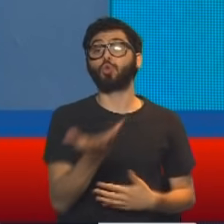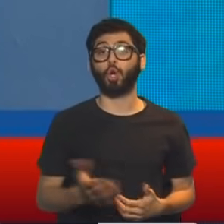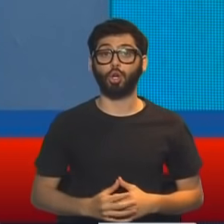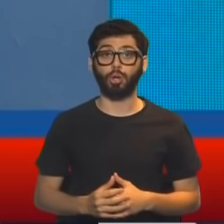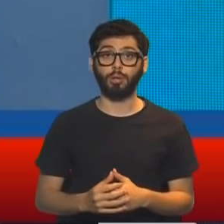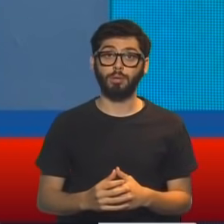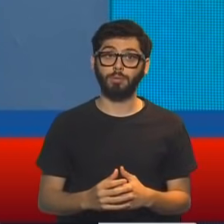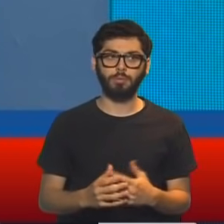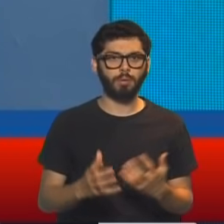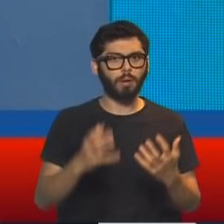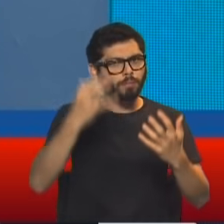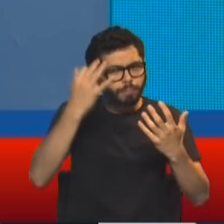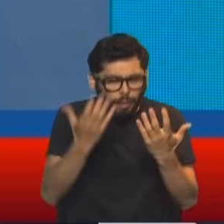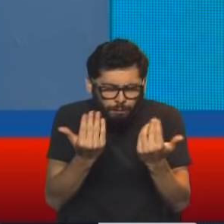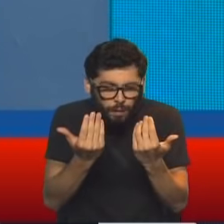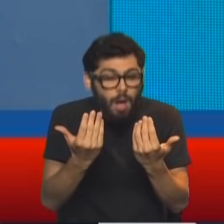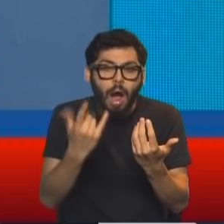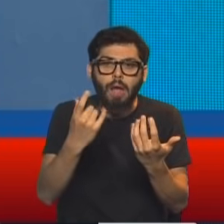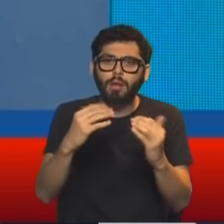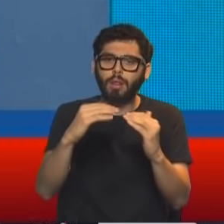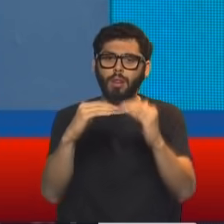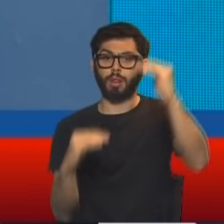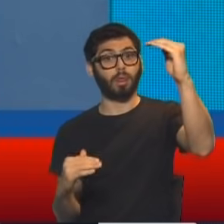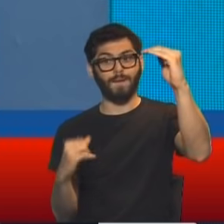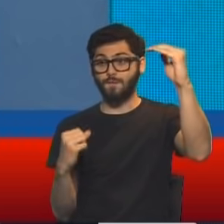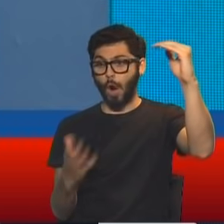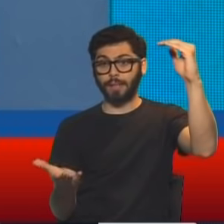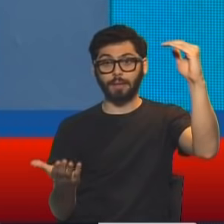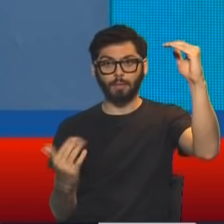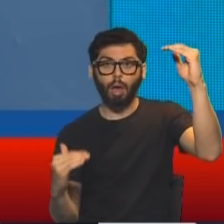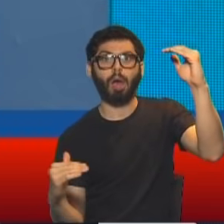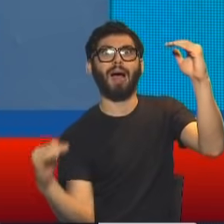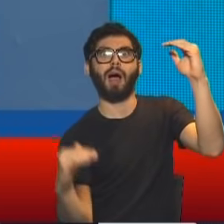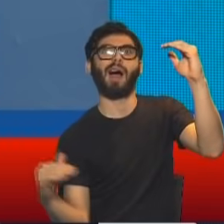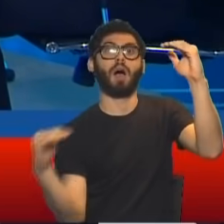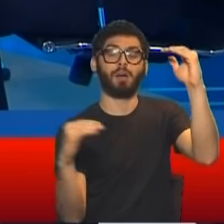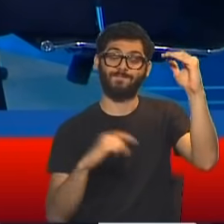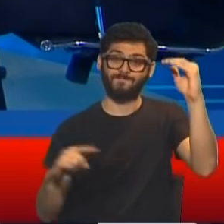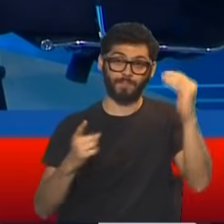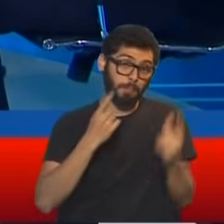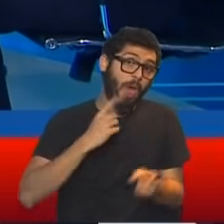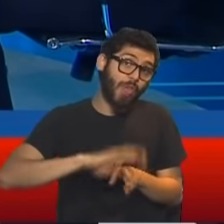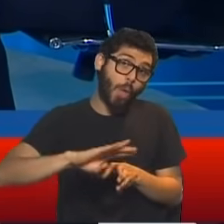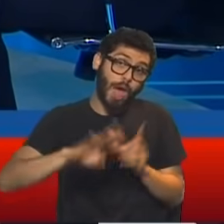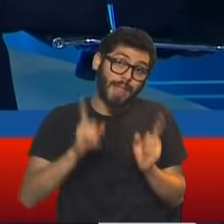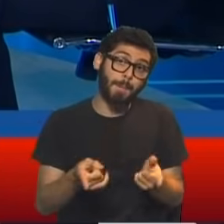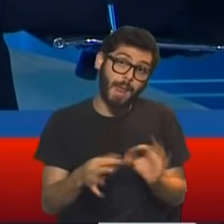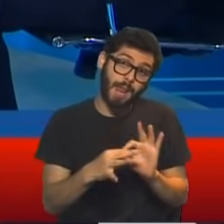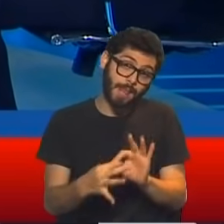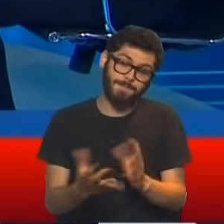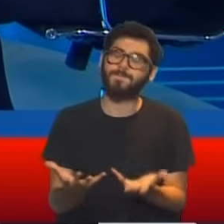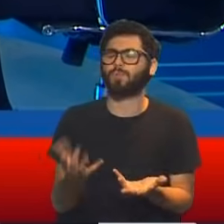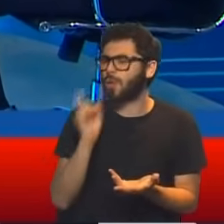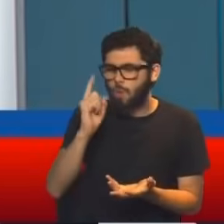esconde un montón de desigualdades estructurales de las que se tiene que ocupar el Estado y toda la sociedad. Y el nivel de endeudamiento también. Sí, bueno. Igual fíjate